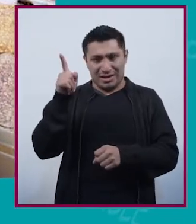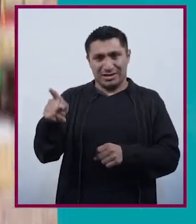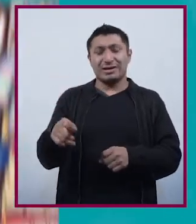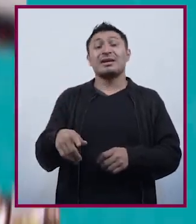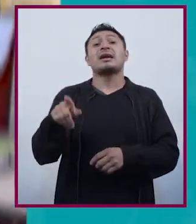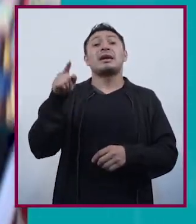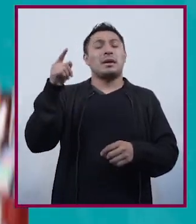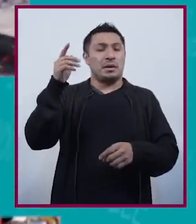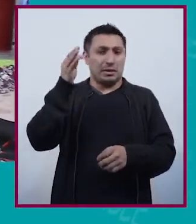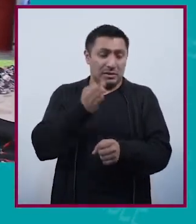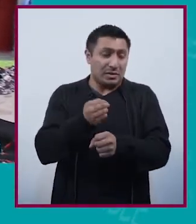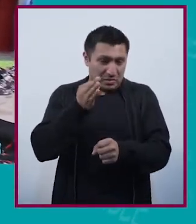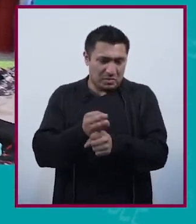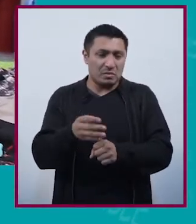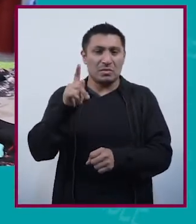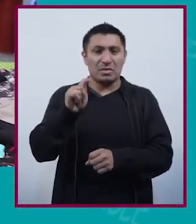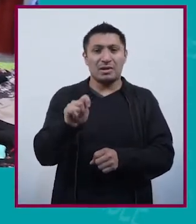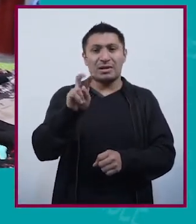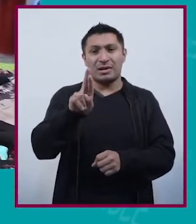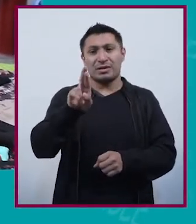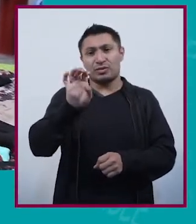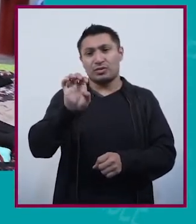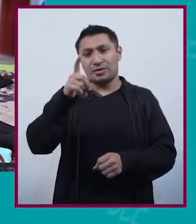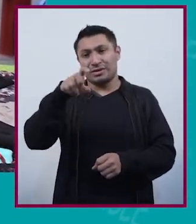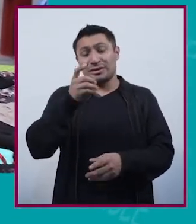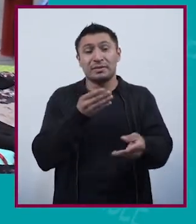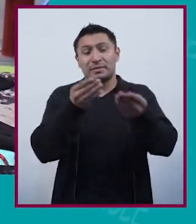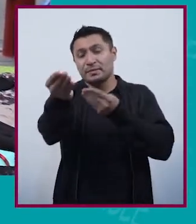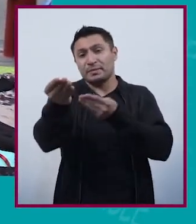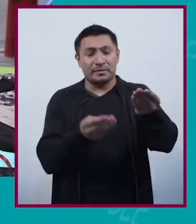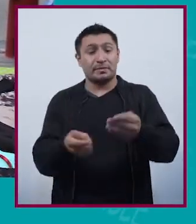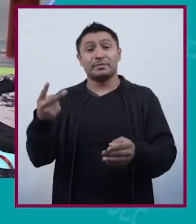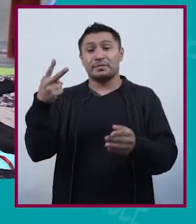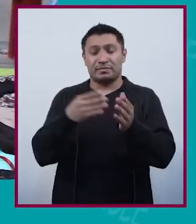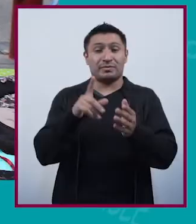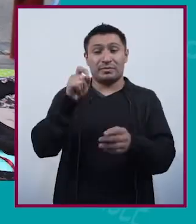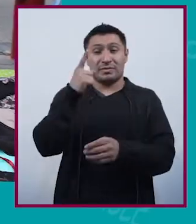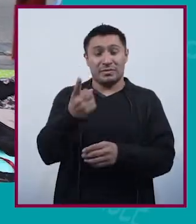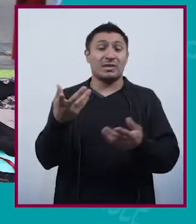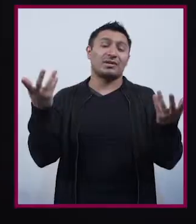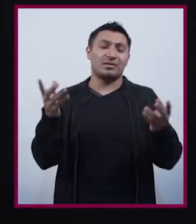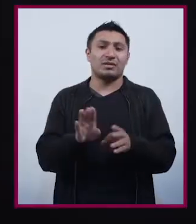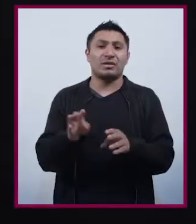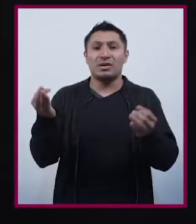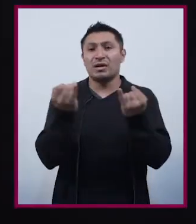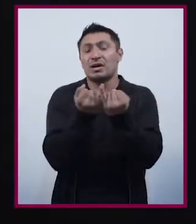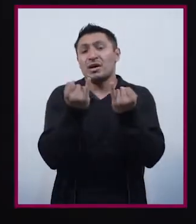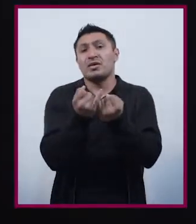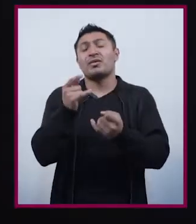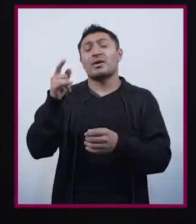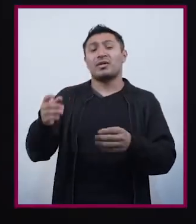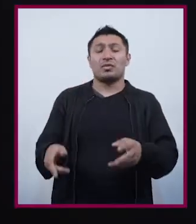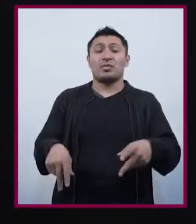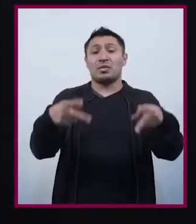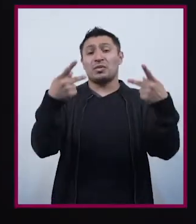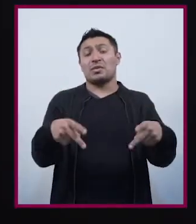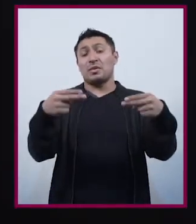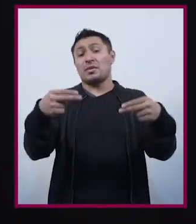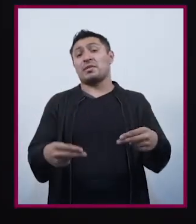2021? ¿O en los puestos feministas que a últimas fechas se instalan en Chimalhuacán? ¿No te parece